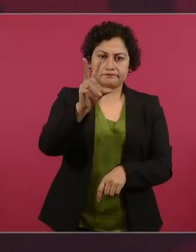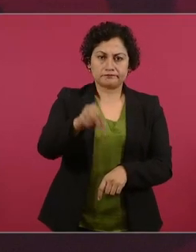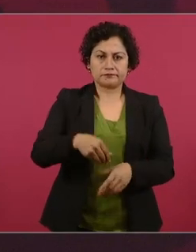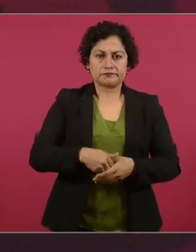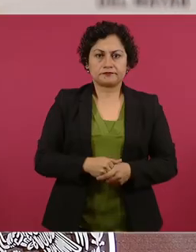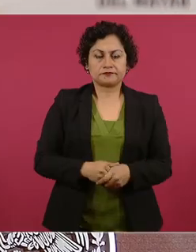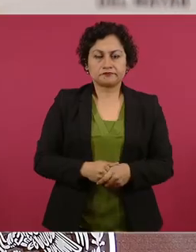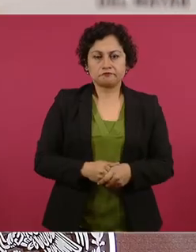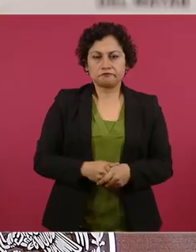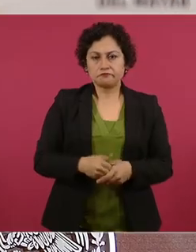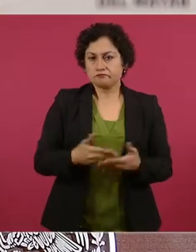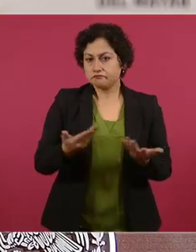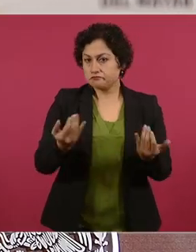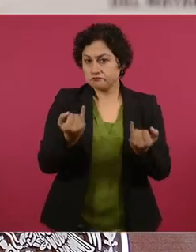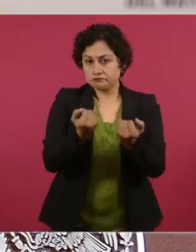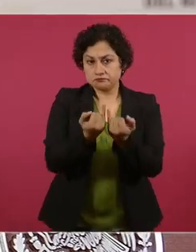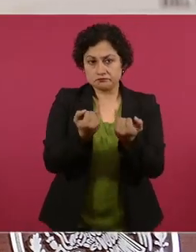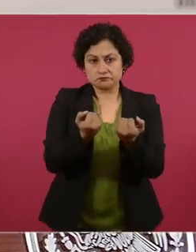Y desde luego